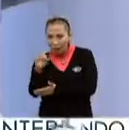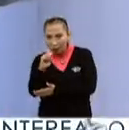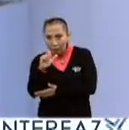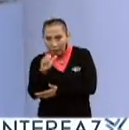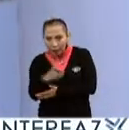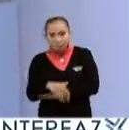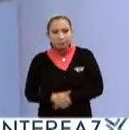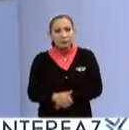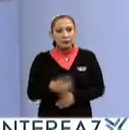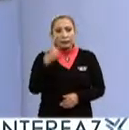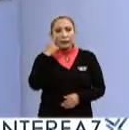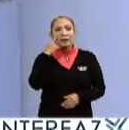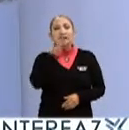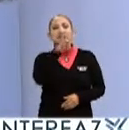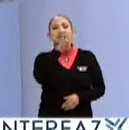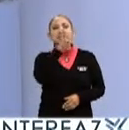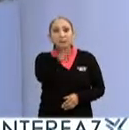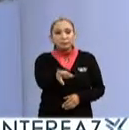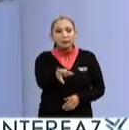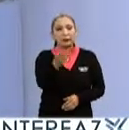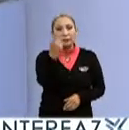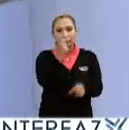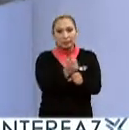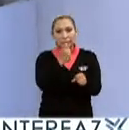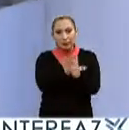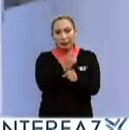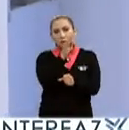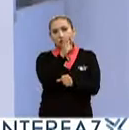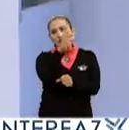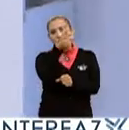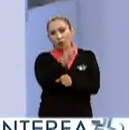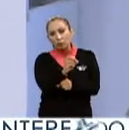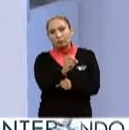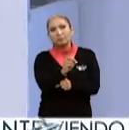Omar. Mira, los resultados de este primer foro...